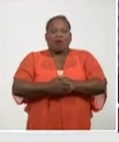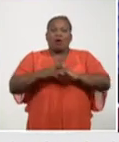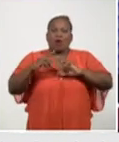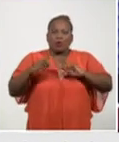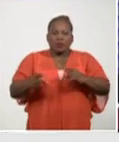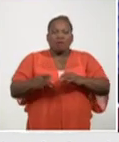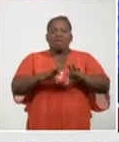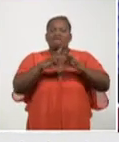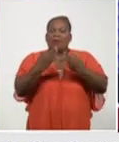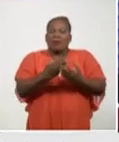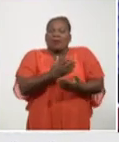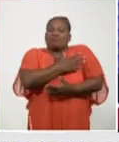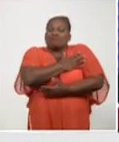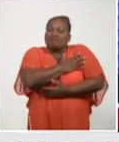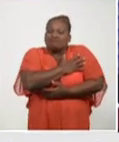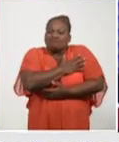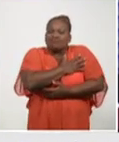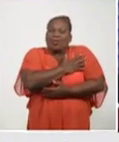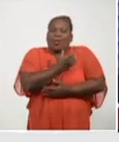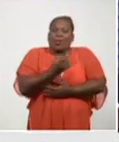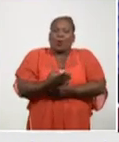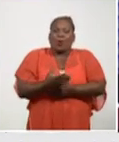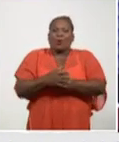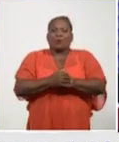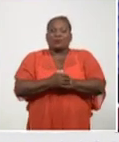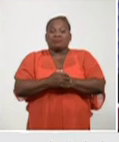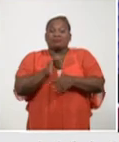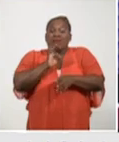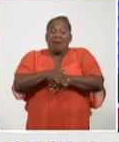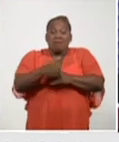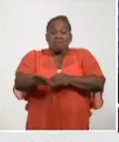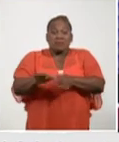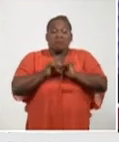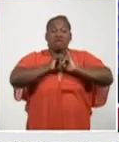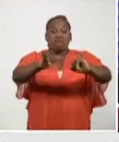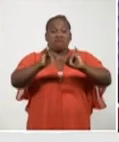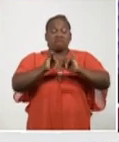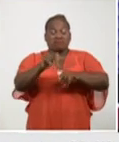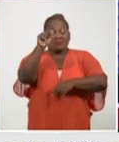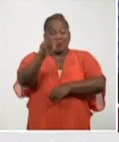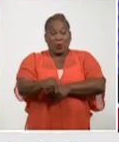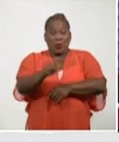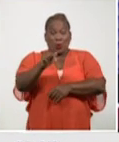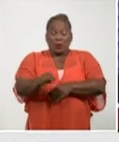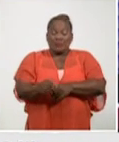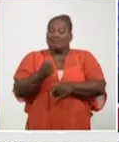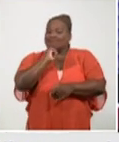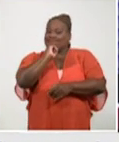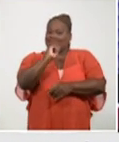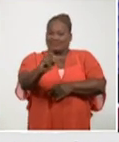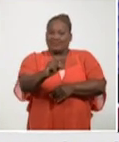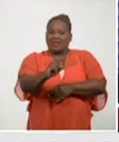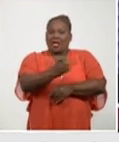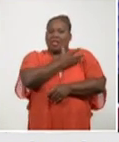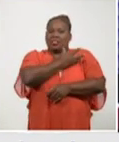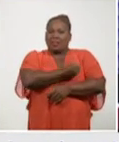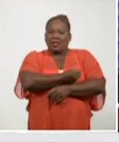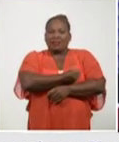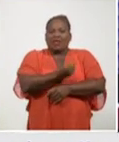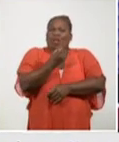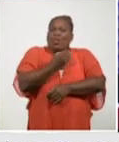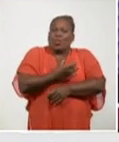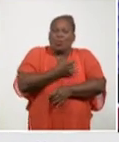familiares, un comienzo del día con una información que a todos nos duele,